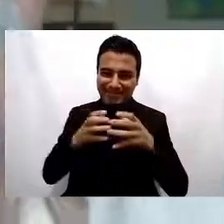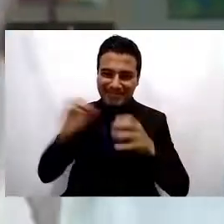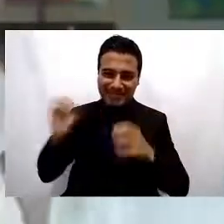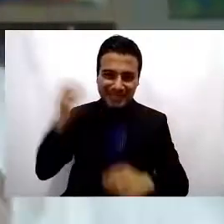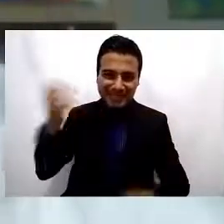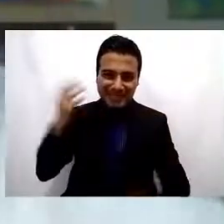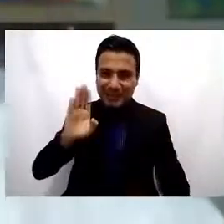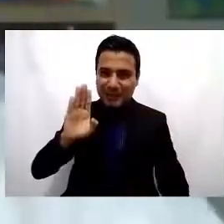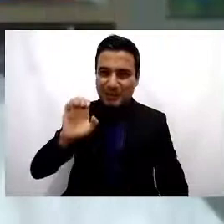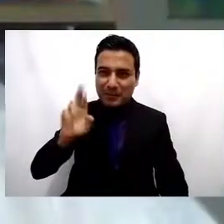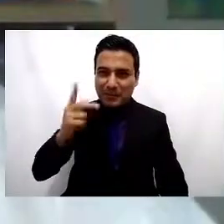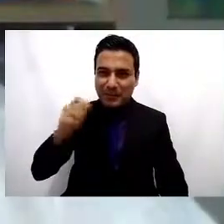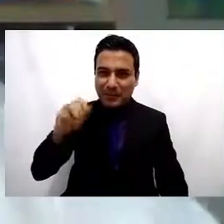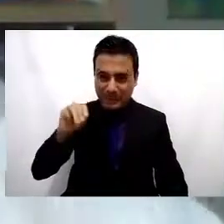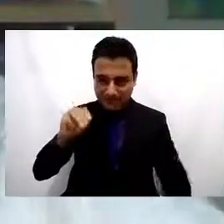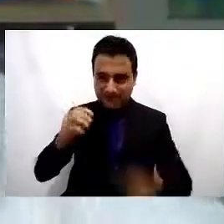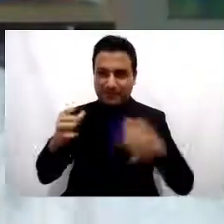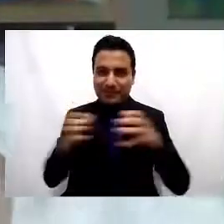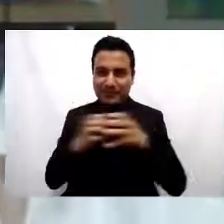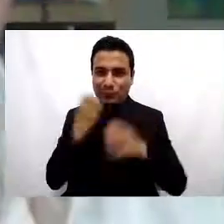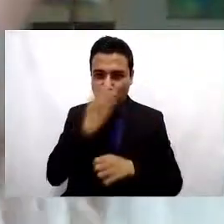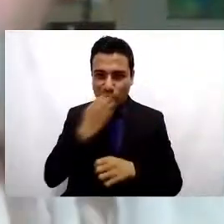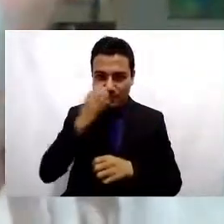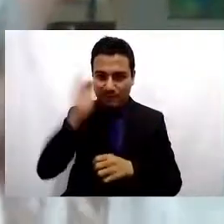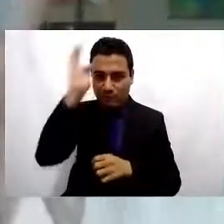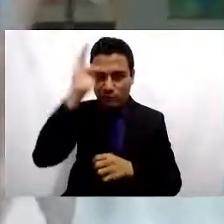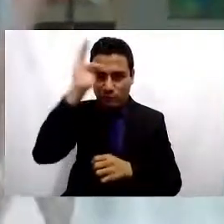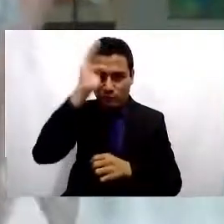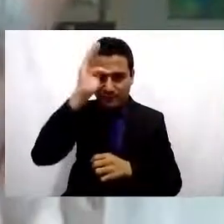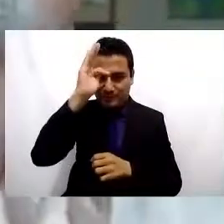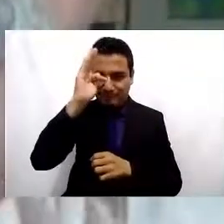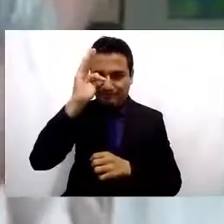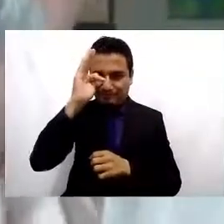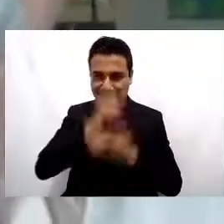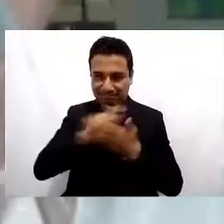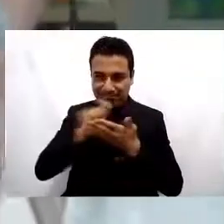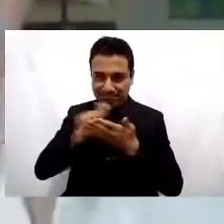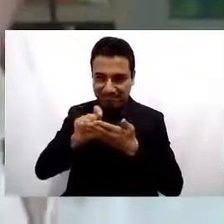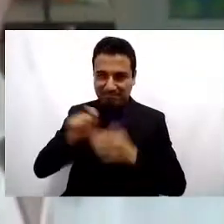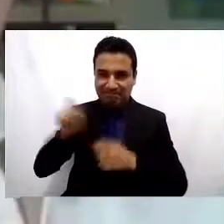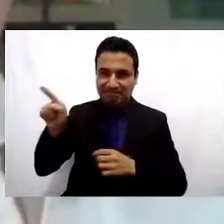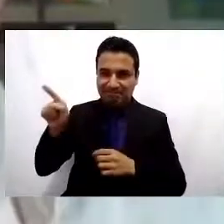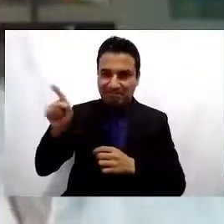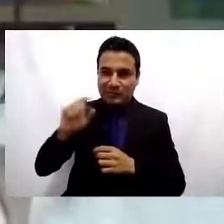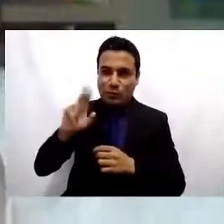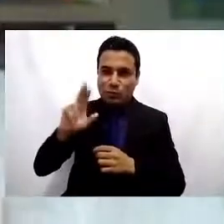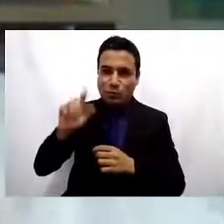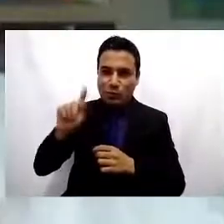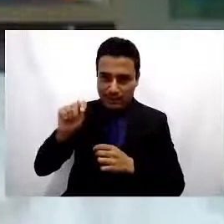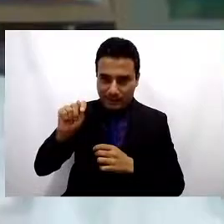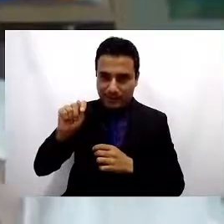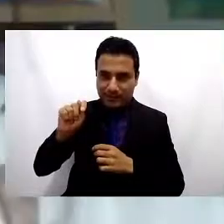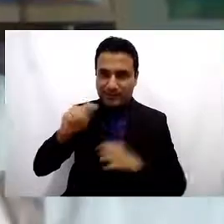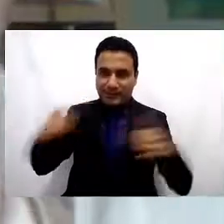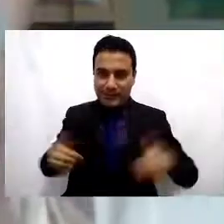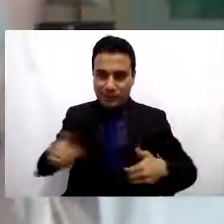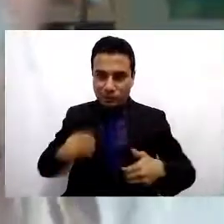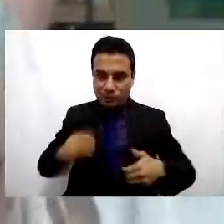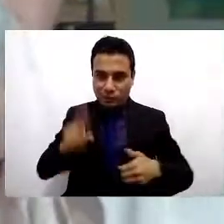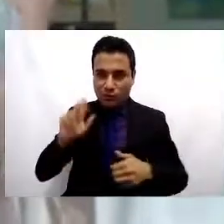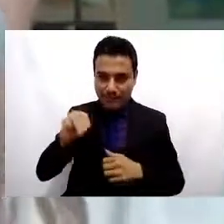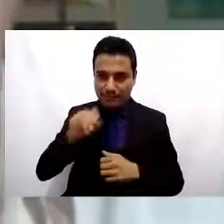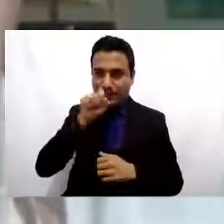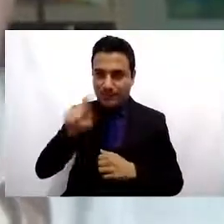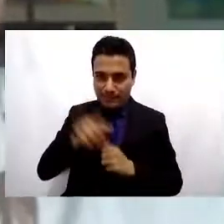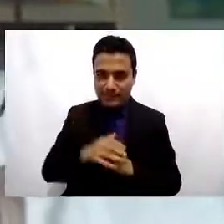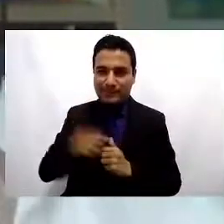de la Facultad de Filosofía y Letras, de el CUT de Teatro UNAM y del Instituto de Artes del Espectáculo de la Facultad